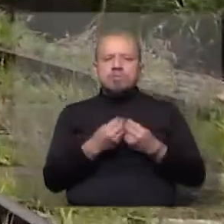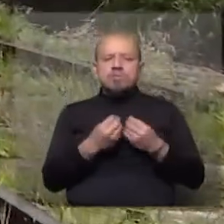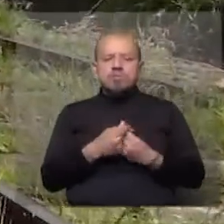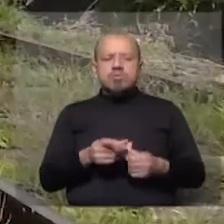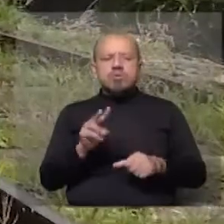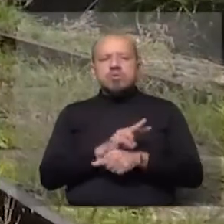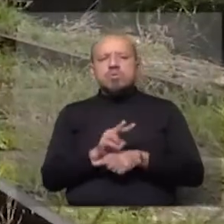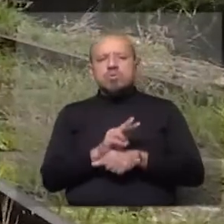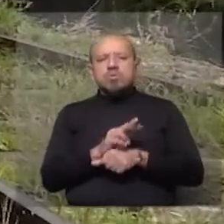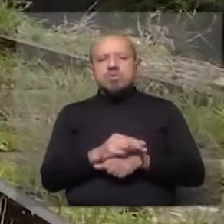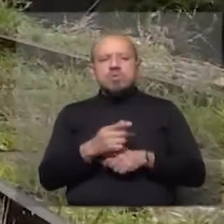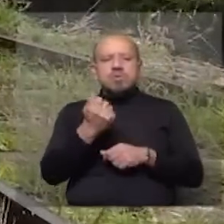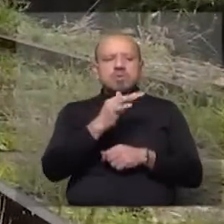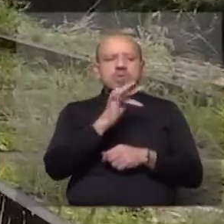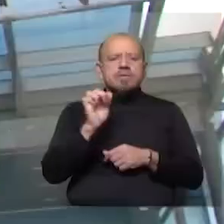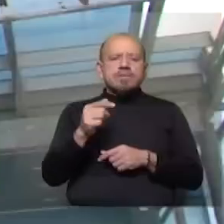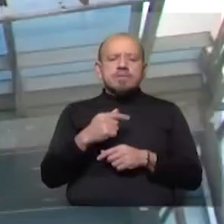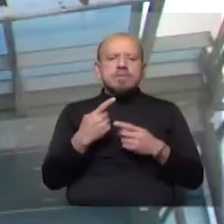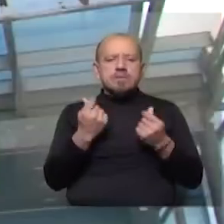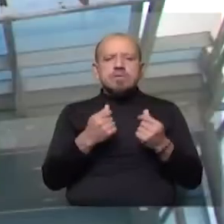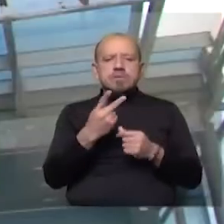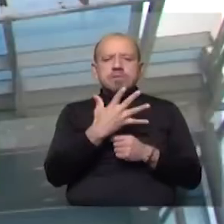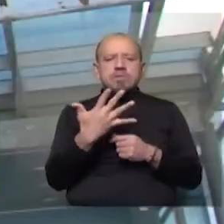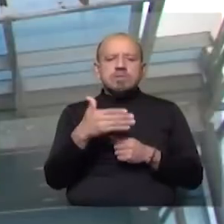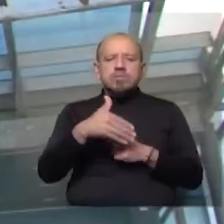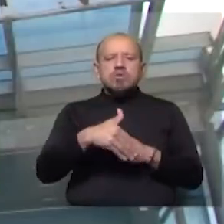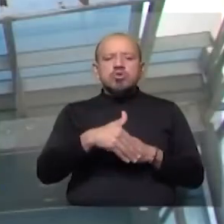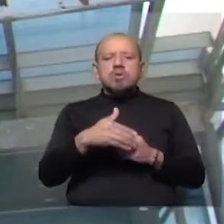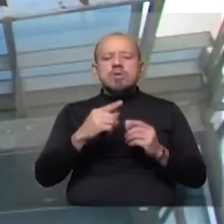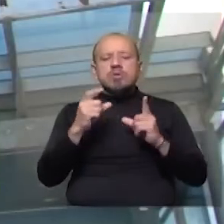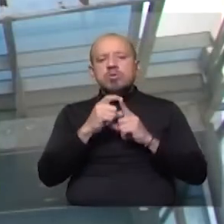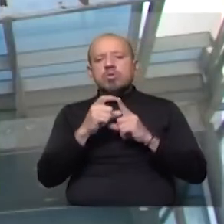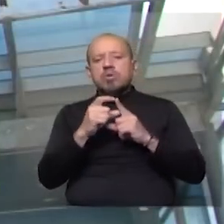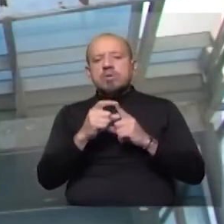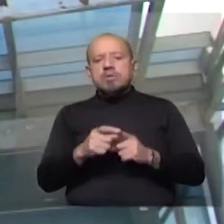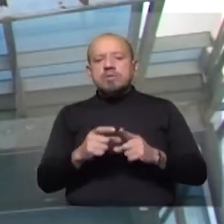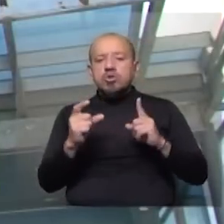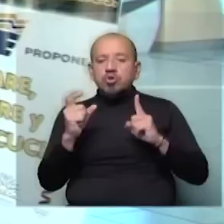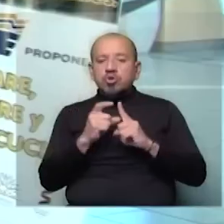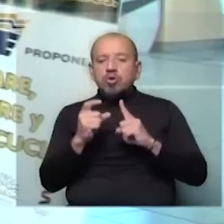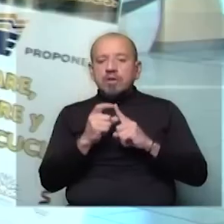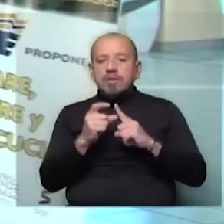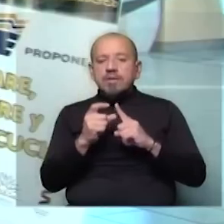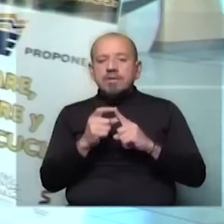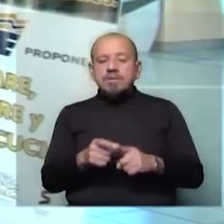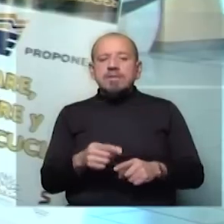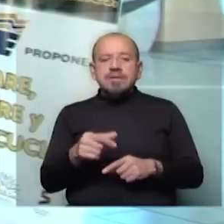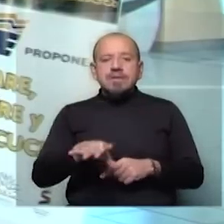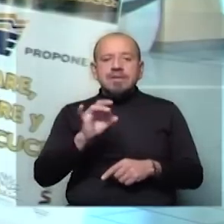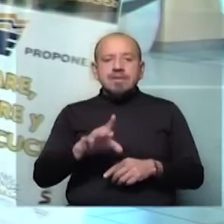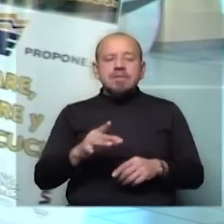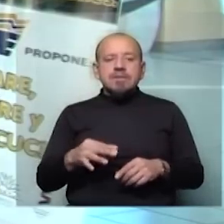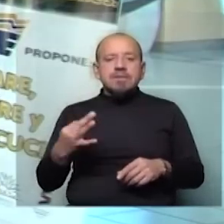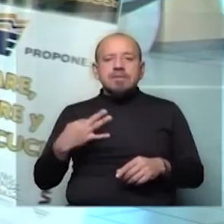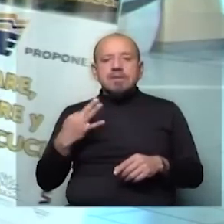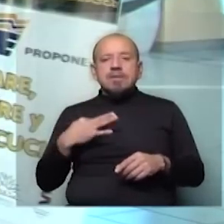en afe se gastaron 25 millones de dólares 25 millones de dólares en 15 años